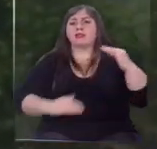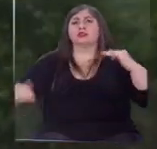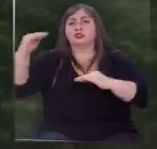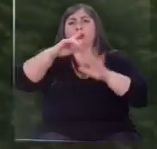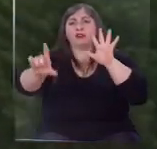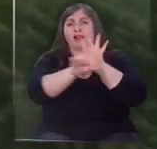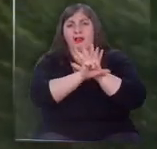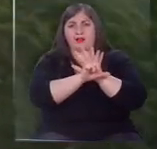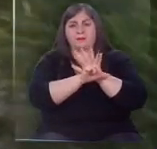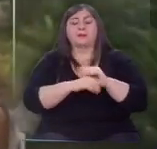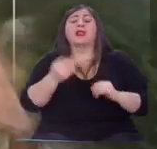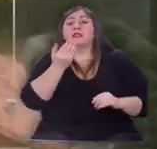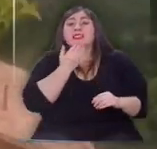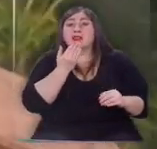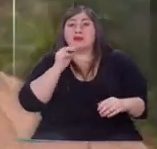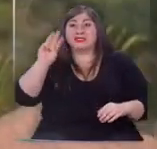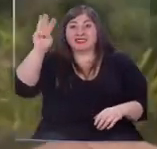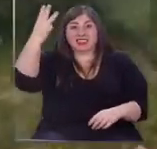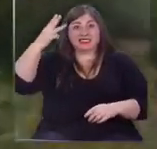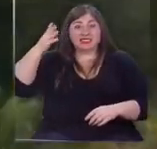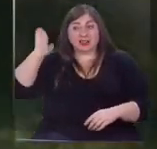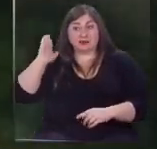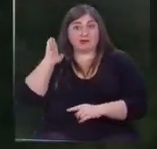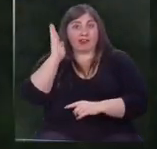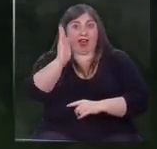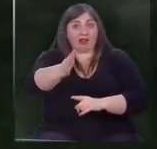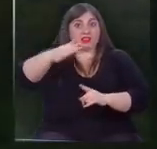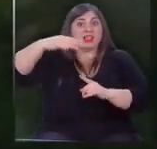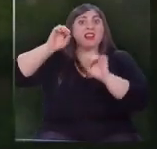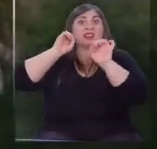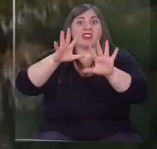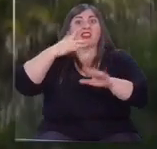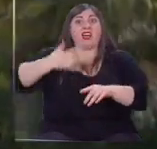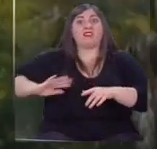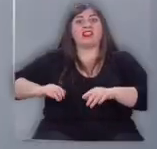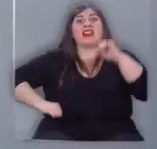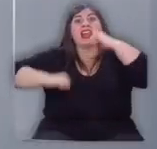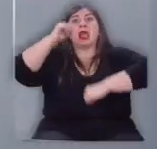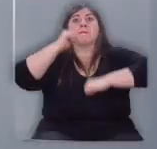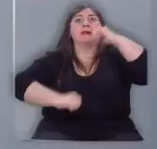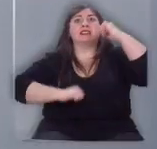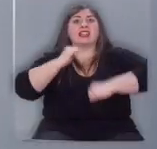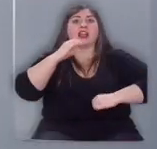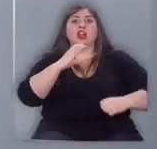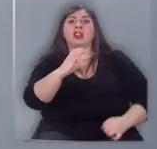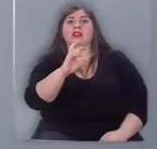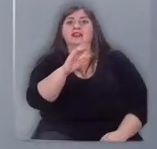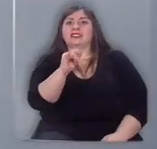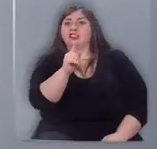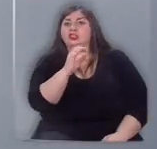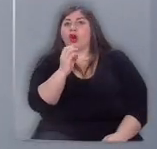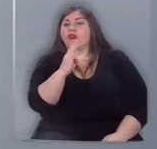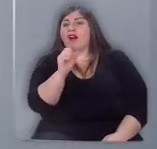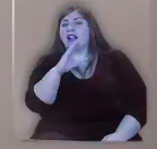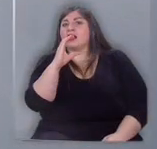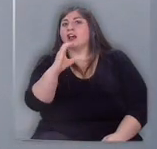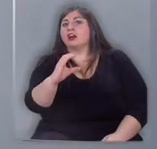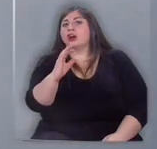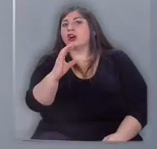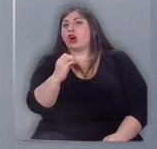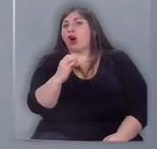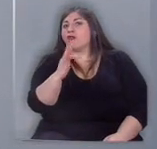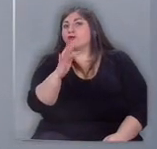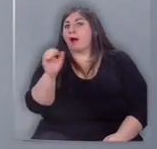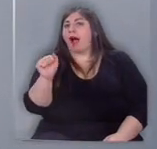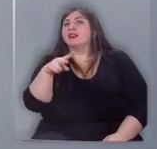También hubo un tercer vuelo correspondiente al 10 de abril. Lo habría hecho el empresario automotriz Cristóbal Kaufman, también a Cachagua.